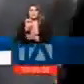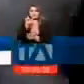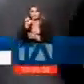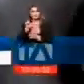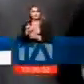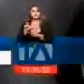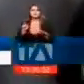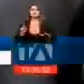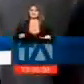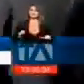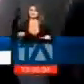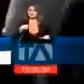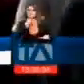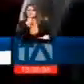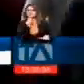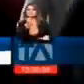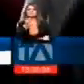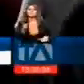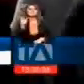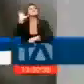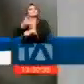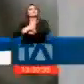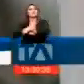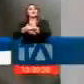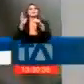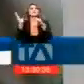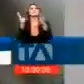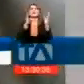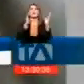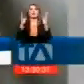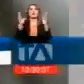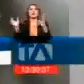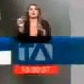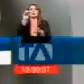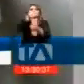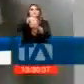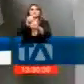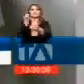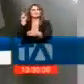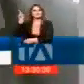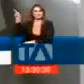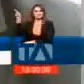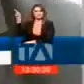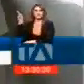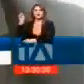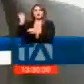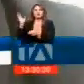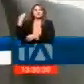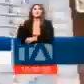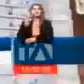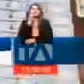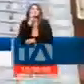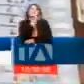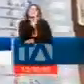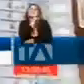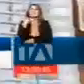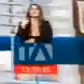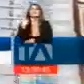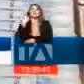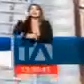la decisión. Se ordenó prisión preventiva en contra del juez Aurelio Iquito, detenido un día antes en un restaurante de Puyo, con dos